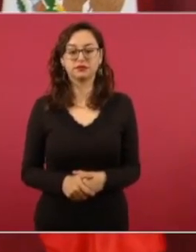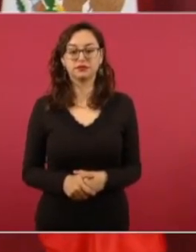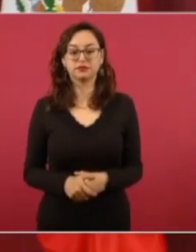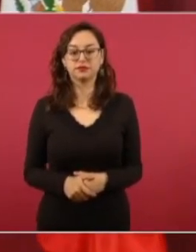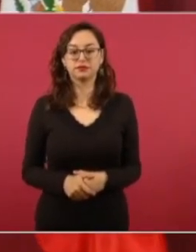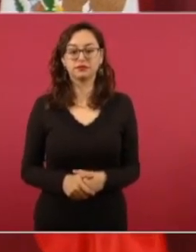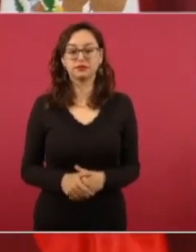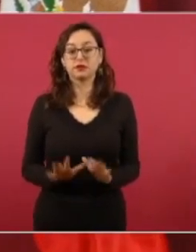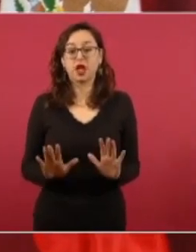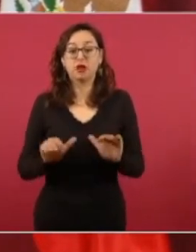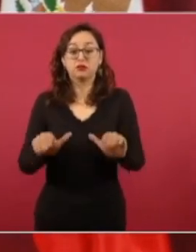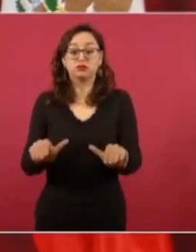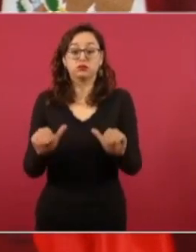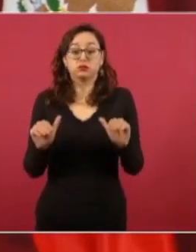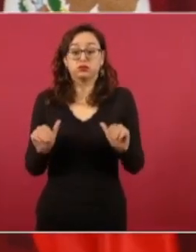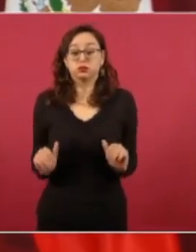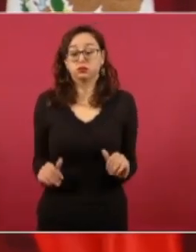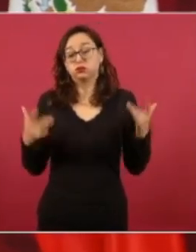al margen.